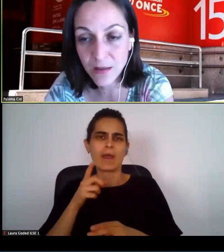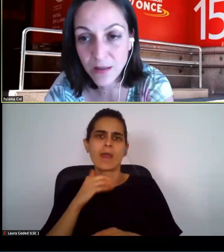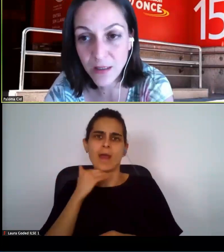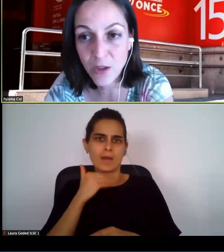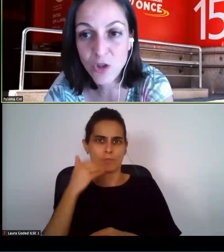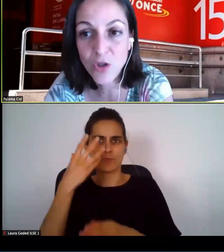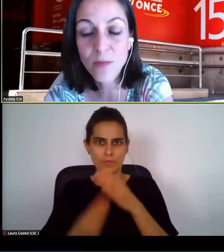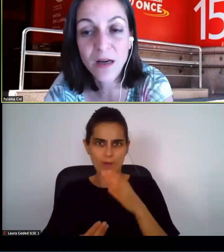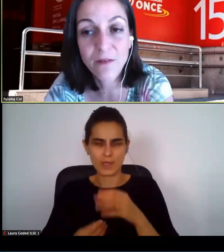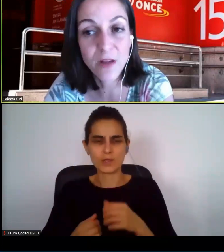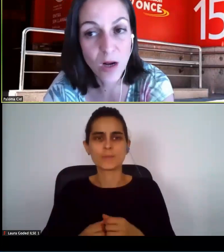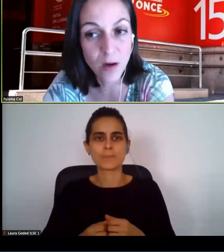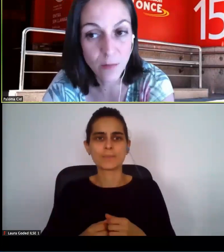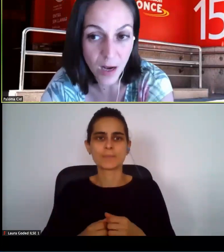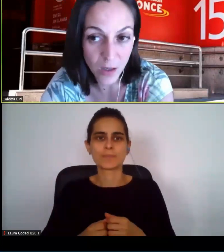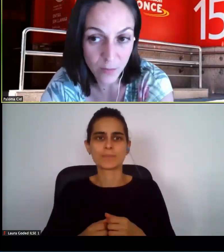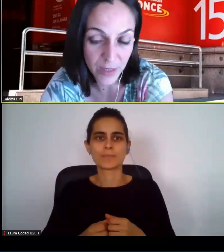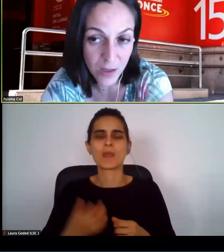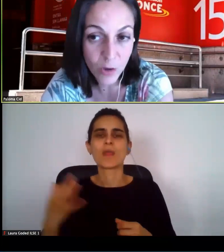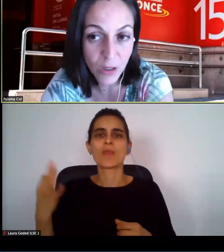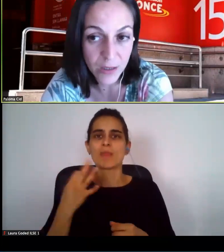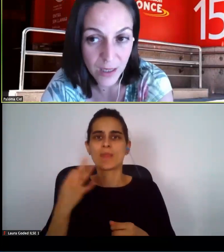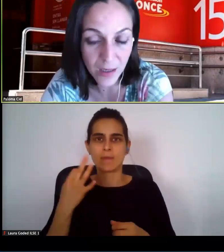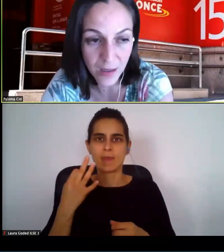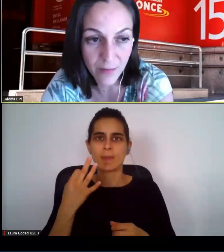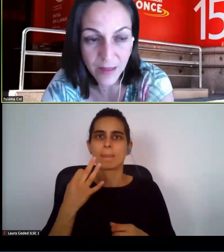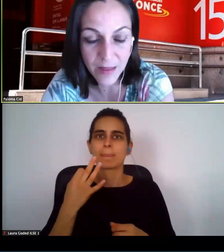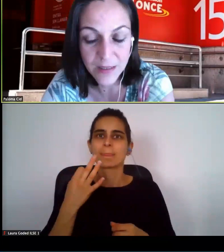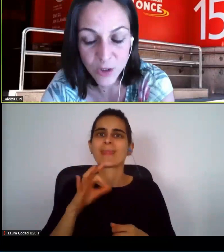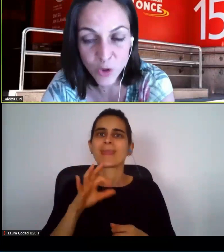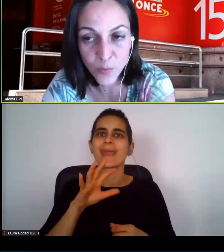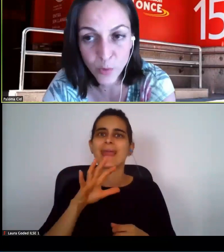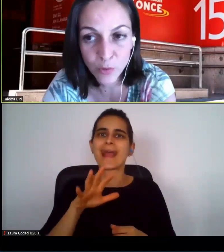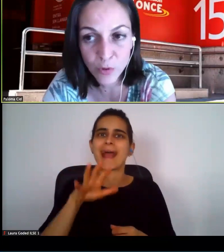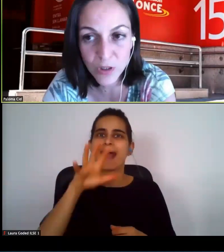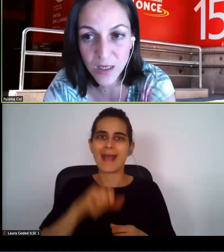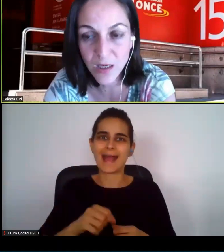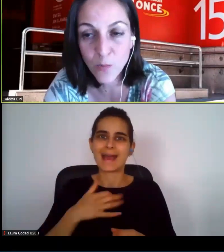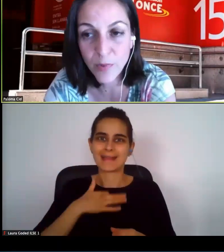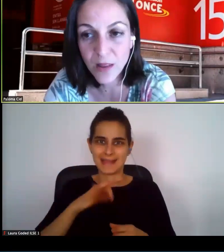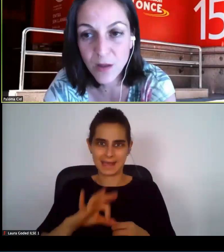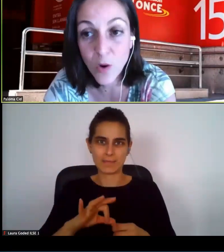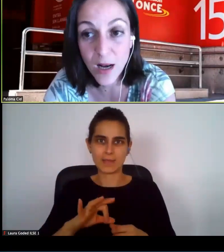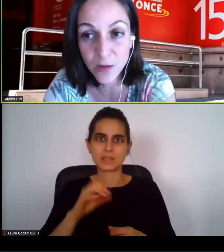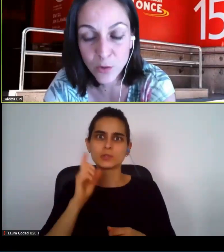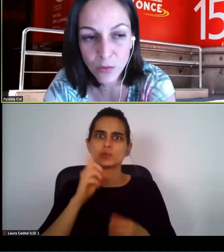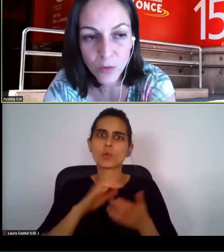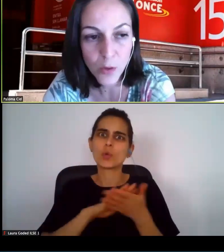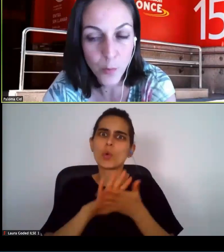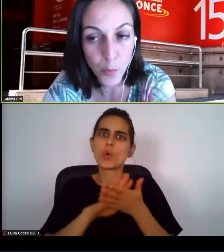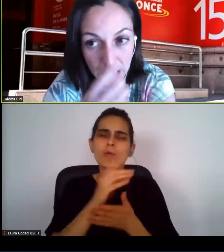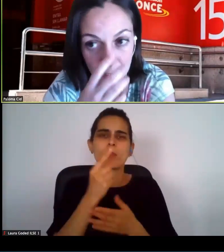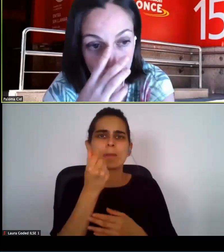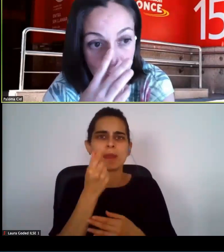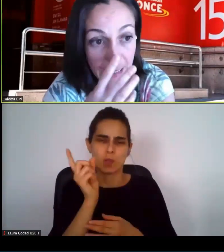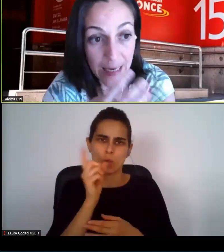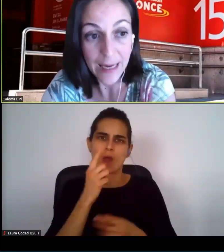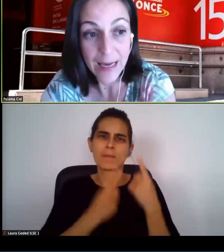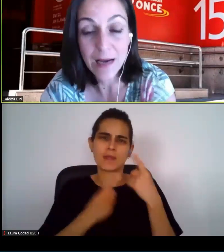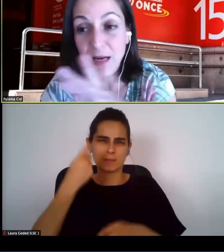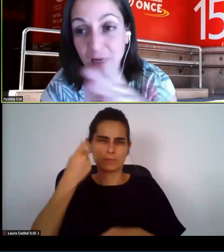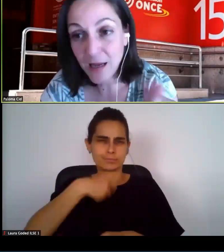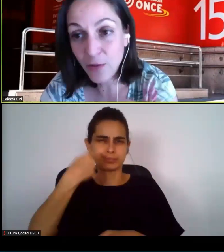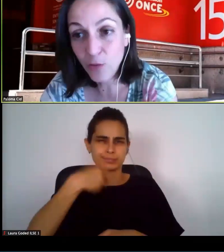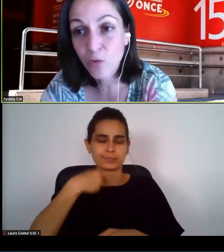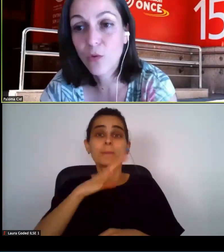adquirible y no solo me refiero al precio que tengan. A veces estos productos tienen un precio alto porque